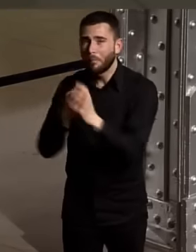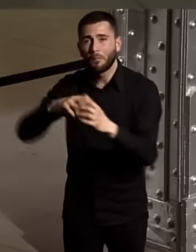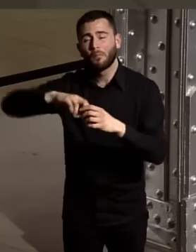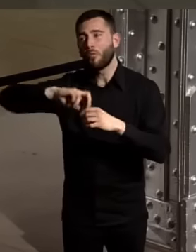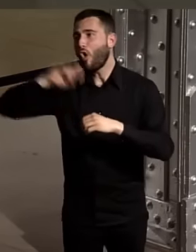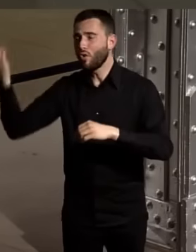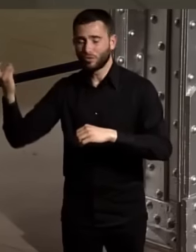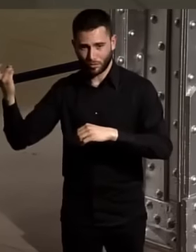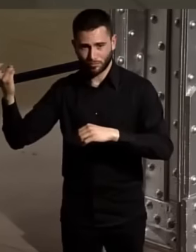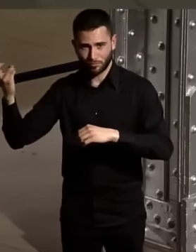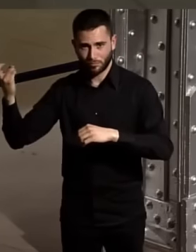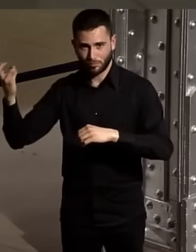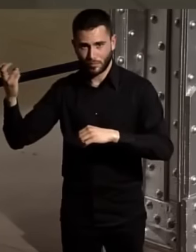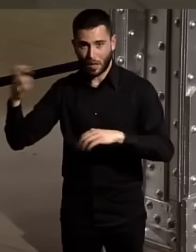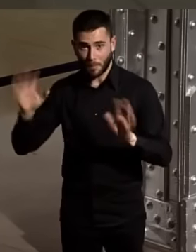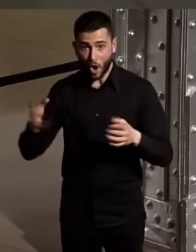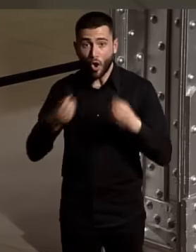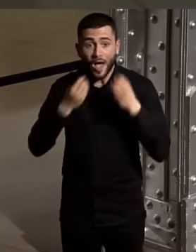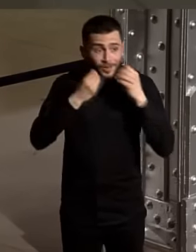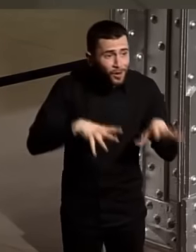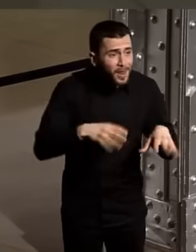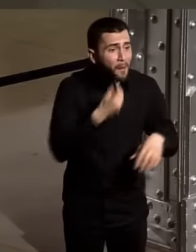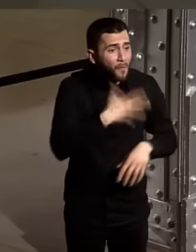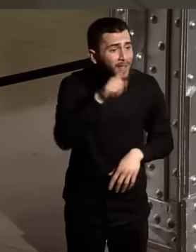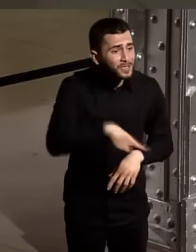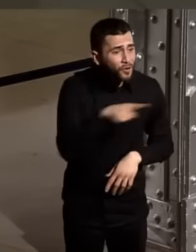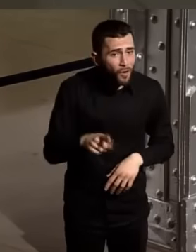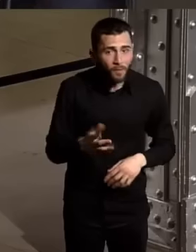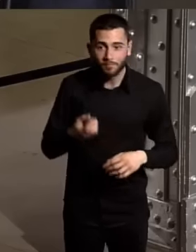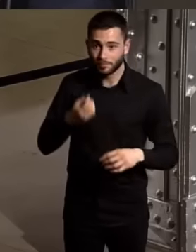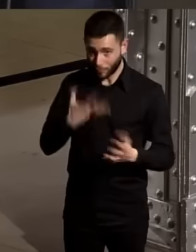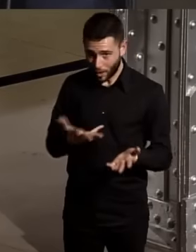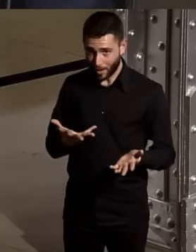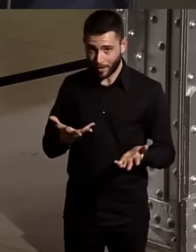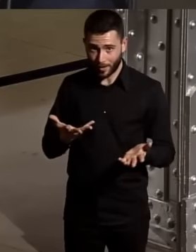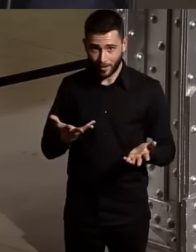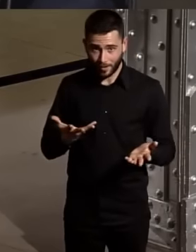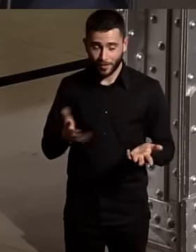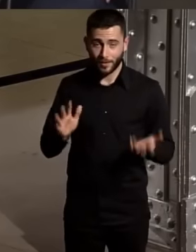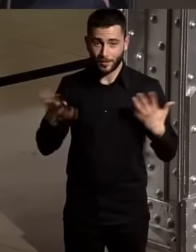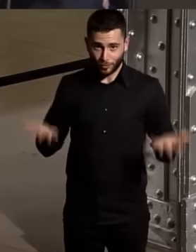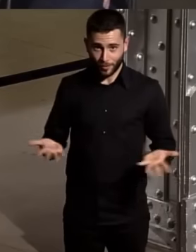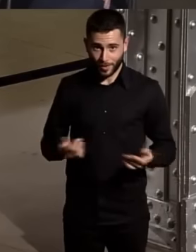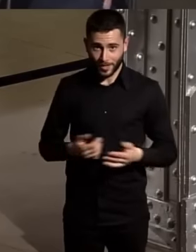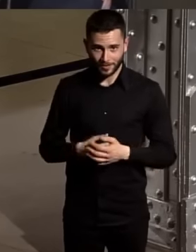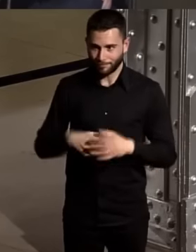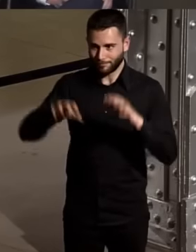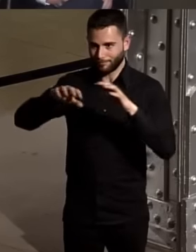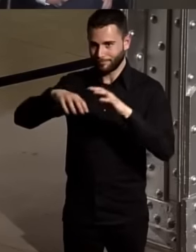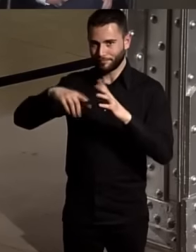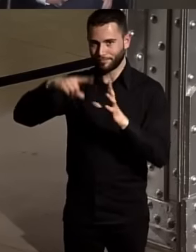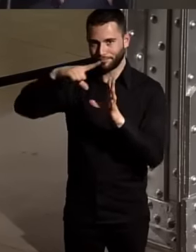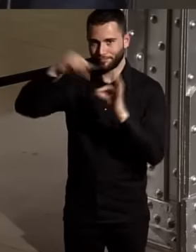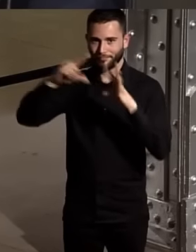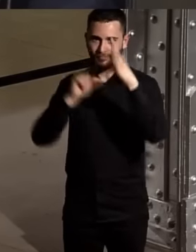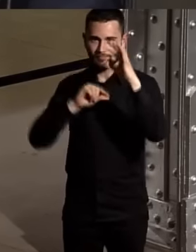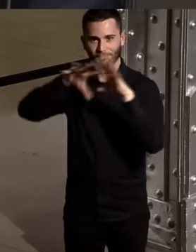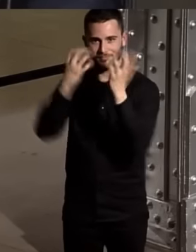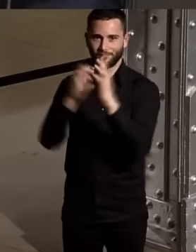galaxia pero la historia es buena o no es buena no Bueno pues esto ocurre en otro en otra galaxia